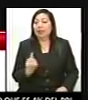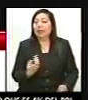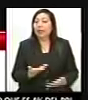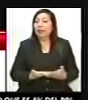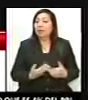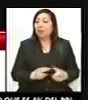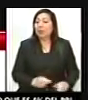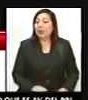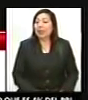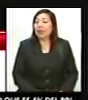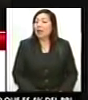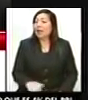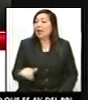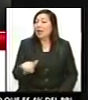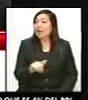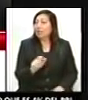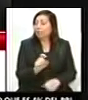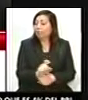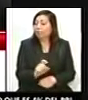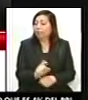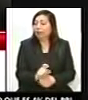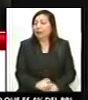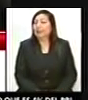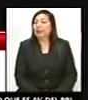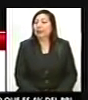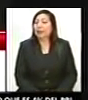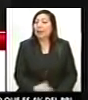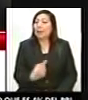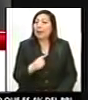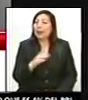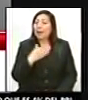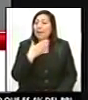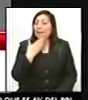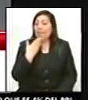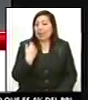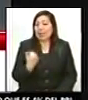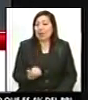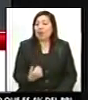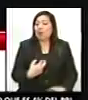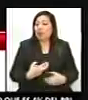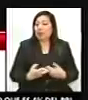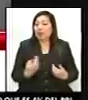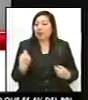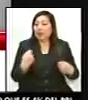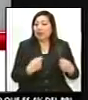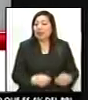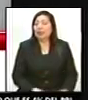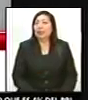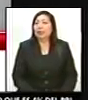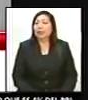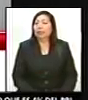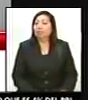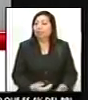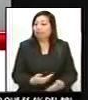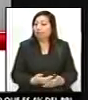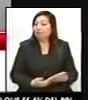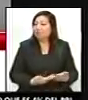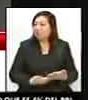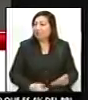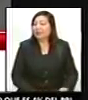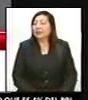República, al igual que capacitar a los funcionarios para un mejor diseño de los procesos de inversión y de los documentos del